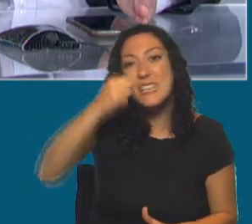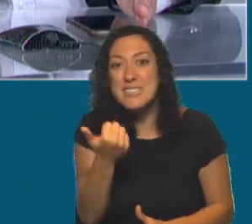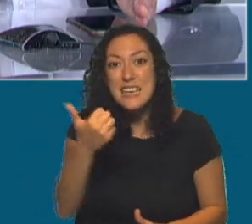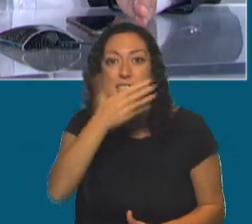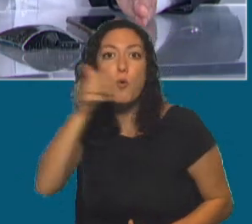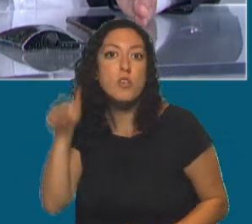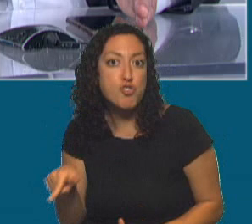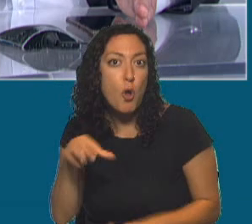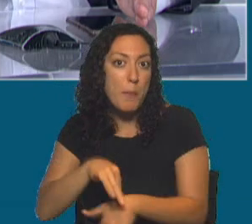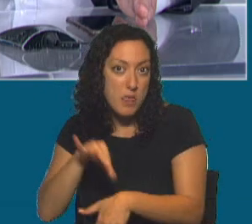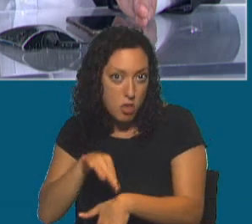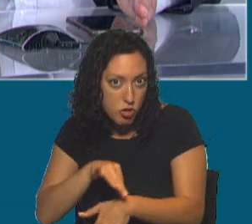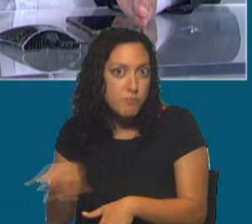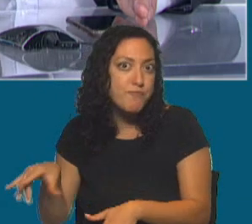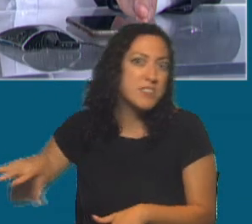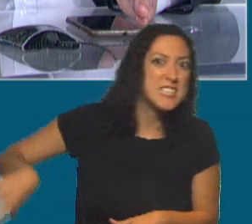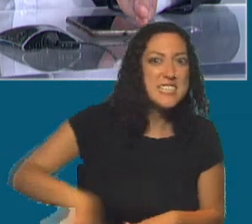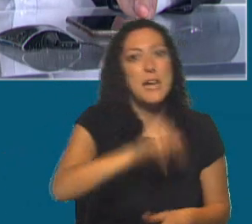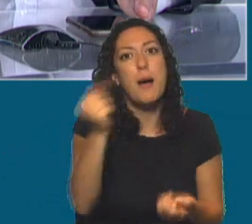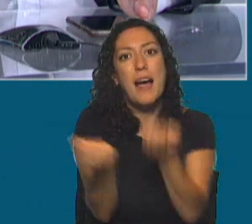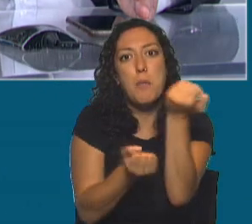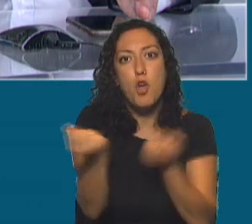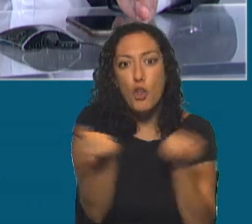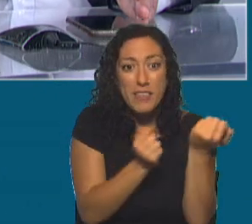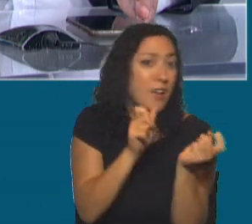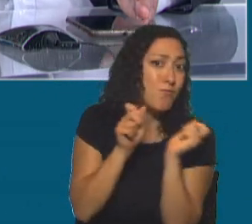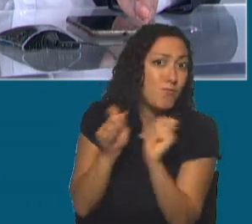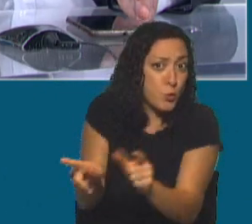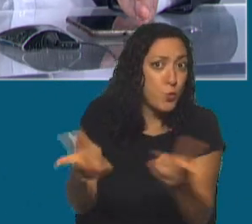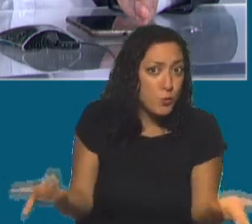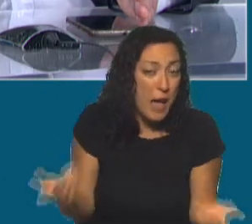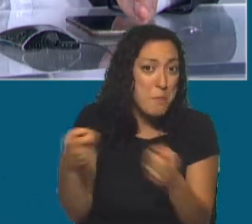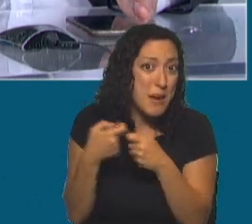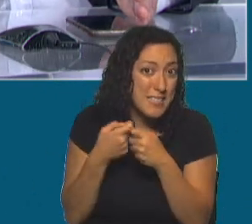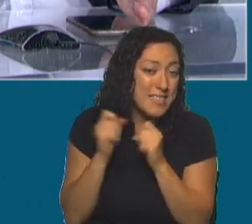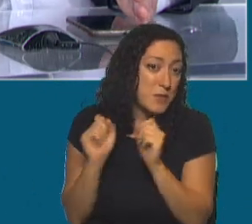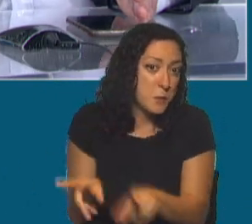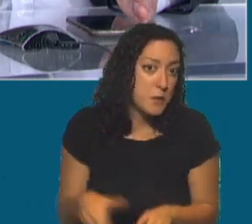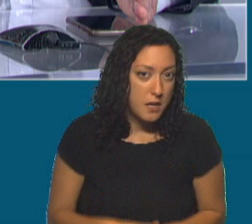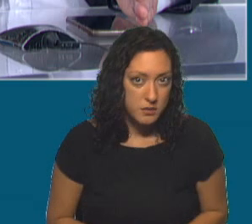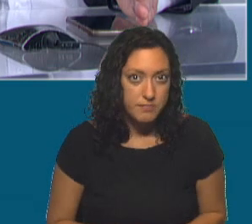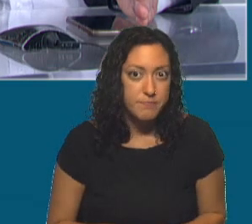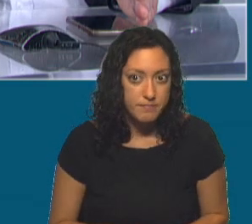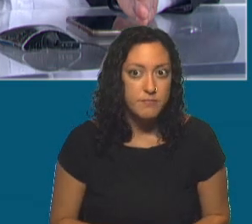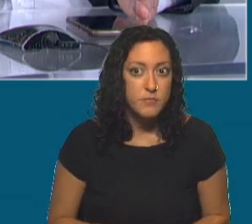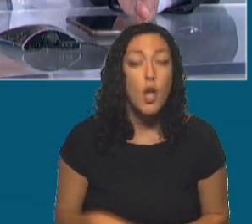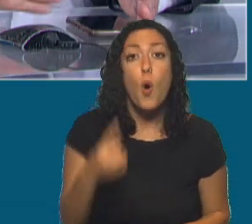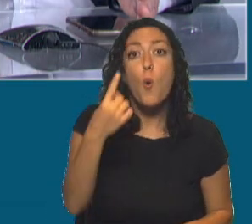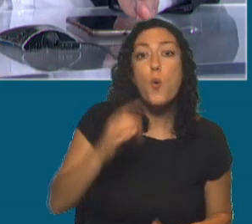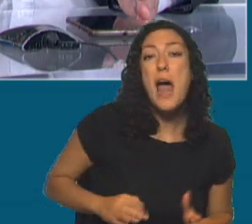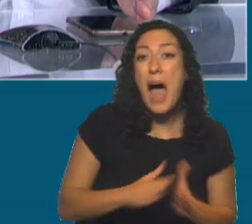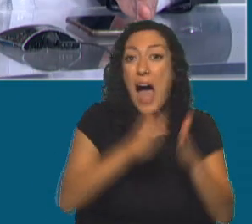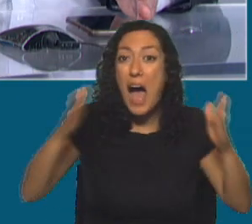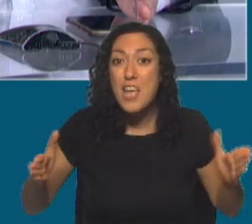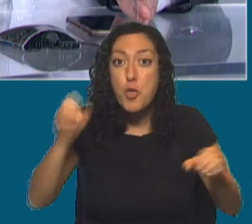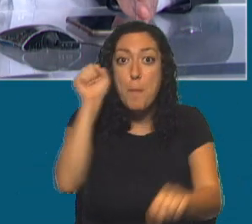secuestrado. Se lo llevaron a bordo de una camioneta que pertenecía a la empresa de los Blaquier. Estuvo un año preso, el